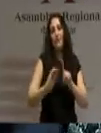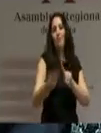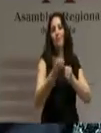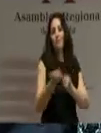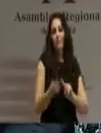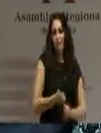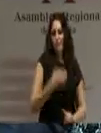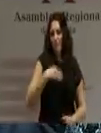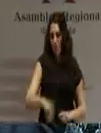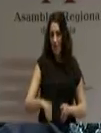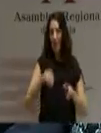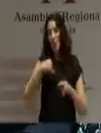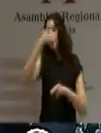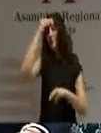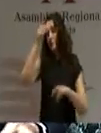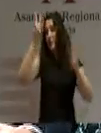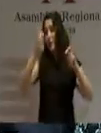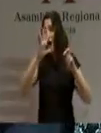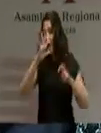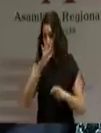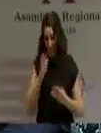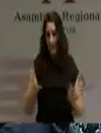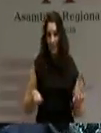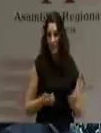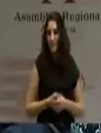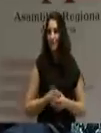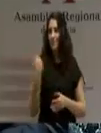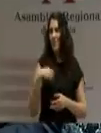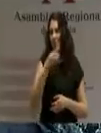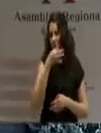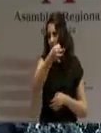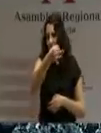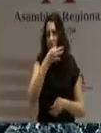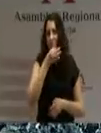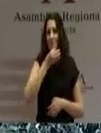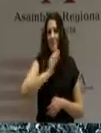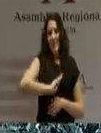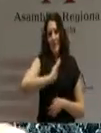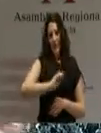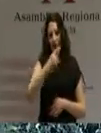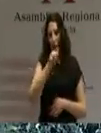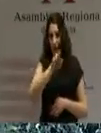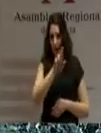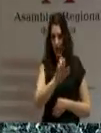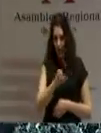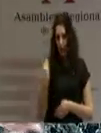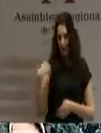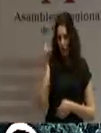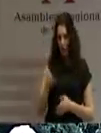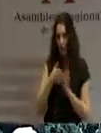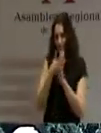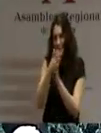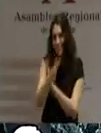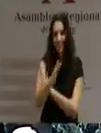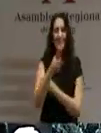Yo creo que en temas de agua ya le ha dicho bastantes cosas Alberto Barre, que como dice fenomenalmente